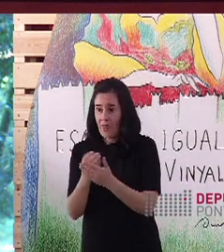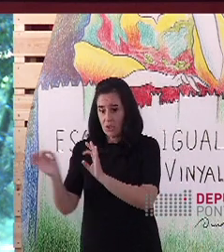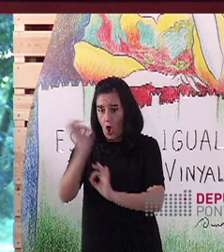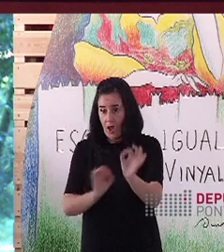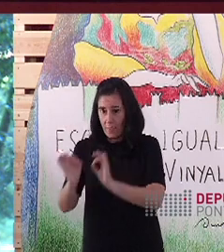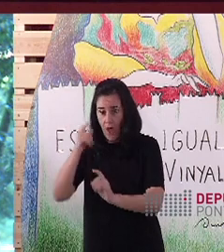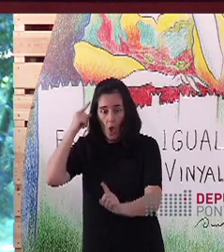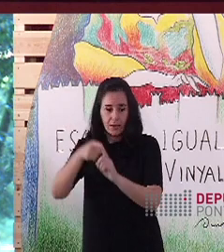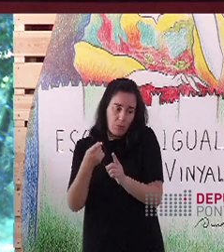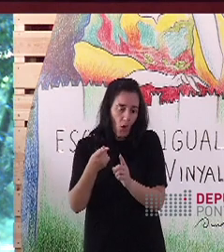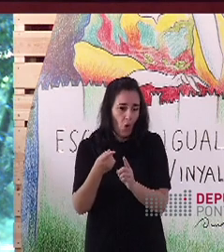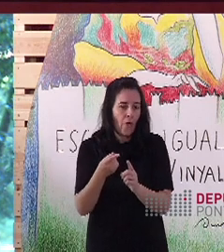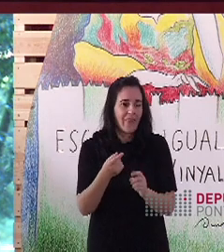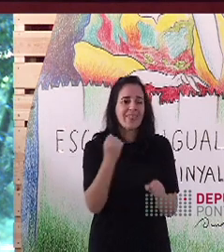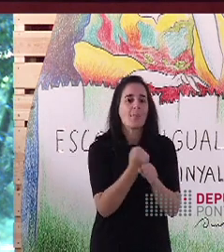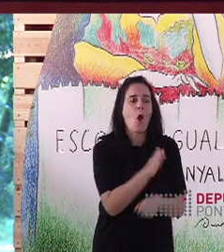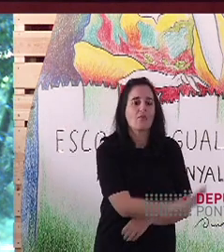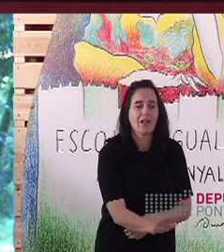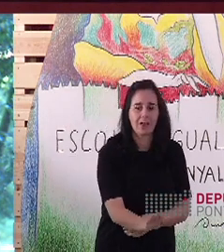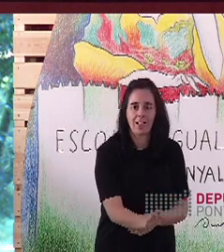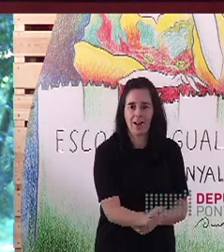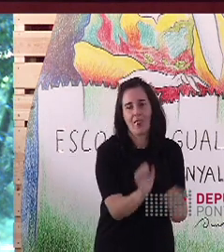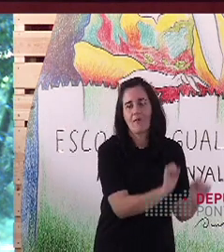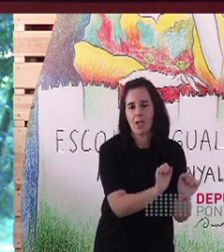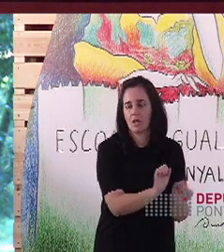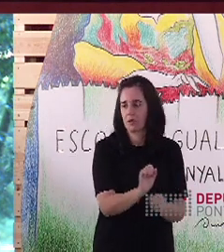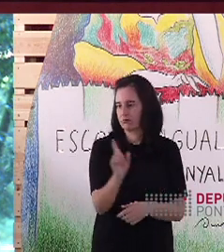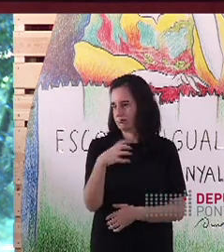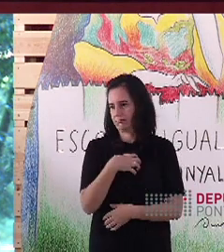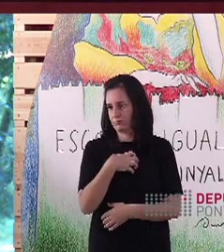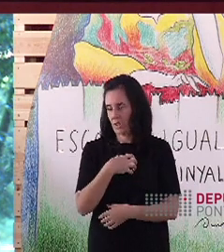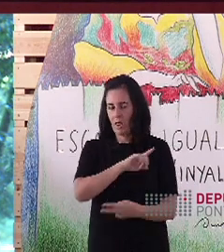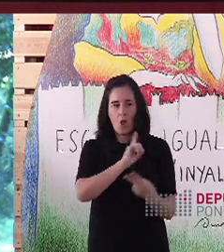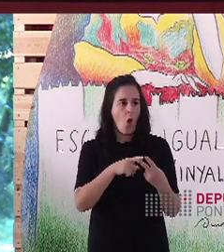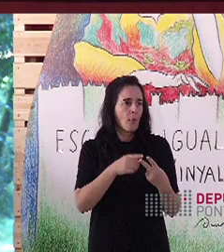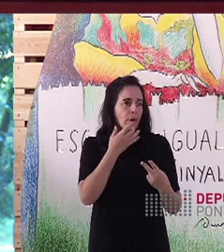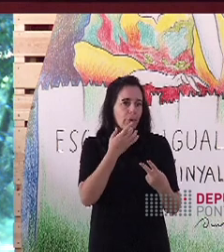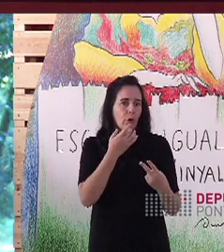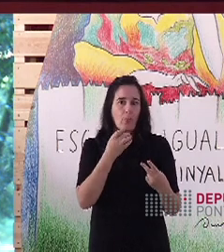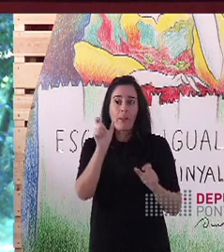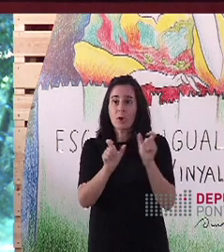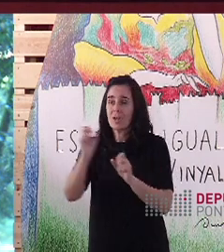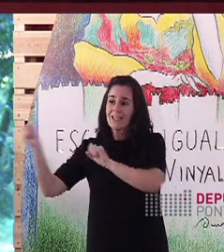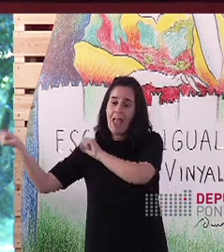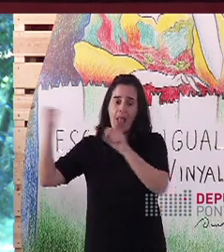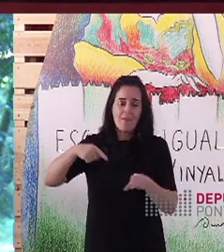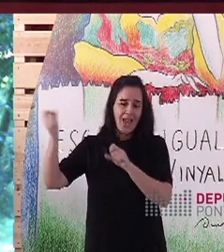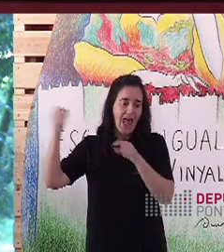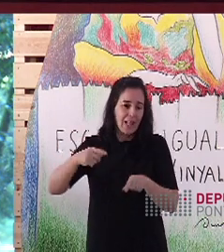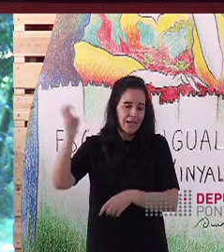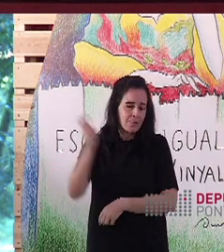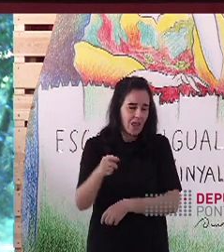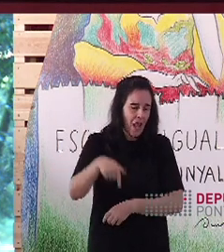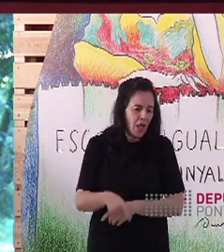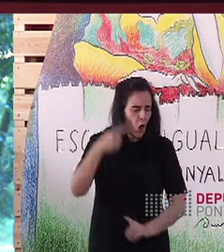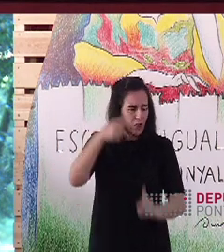infantil. No puede hacer unas jornadas para defender que los inmigrantes vienen aquí a